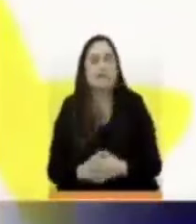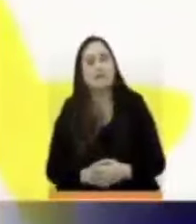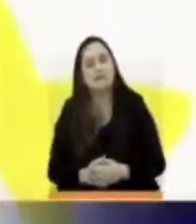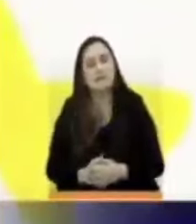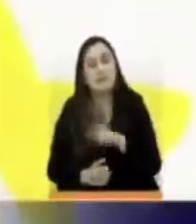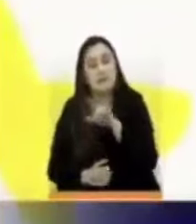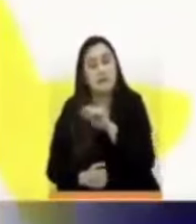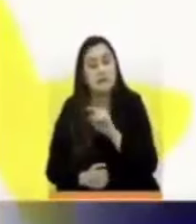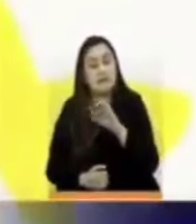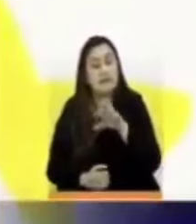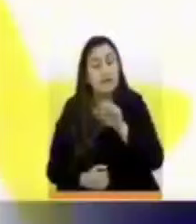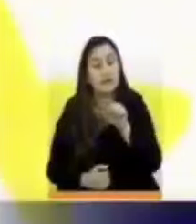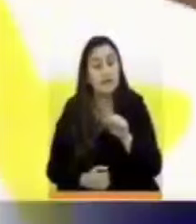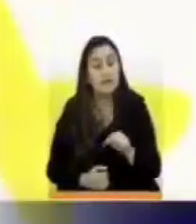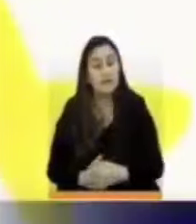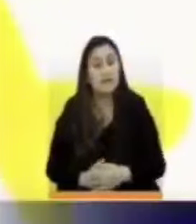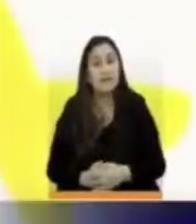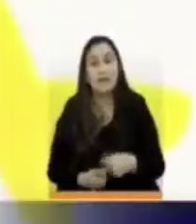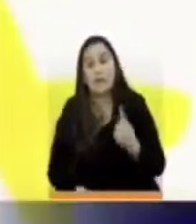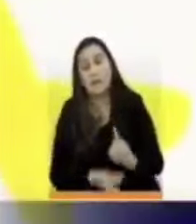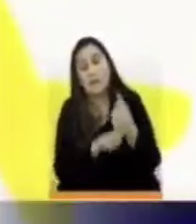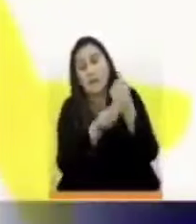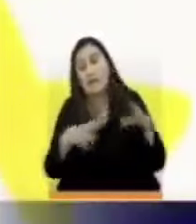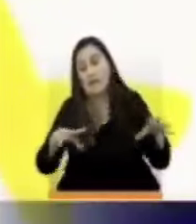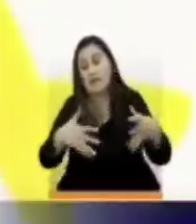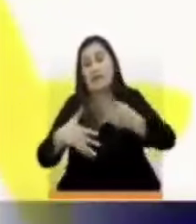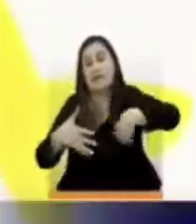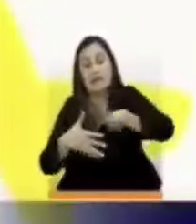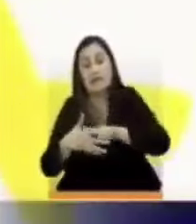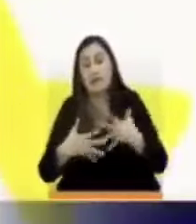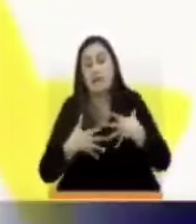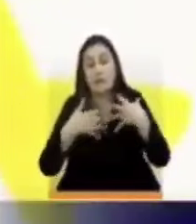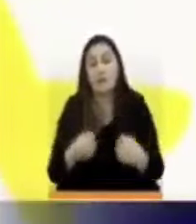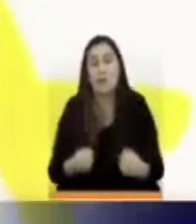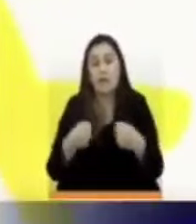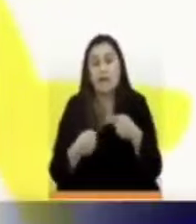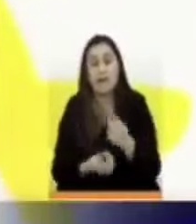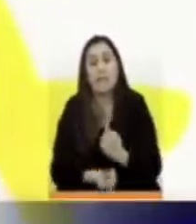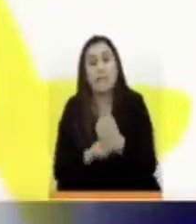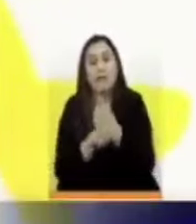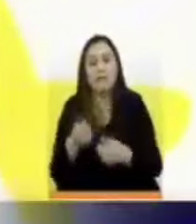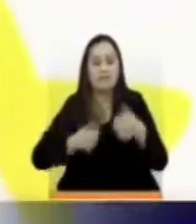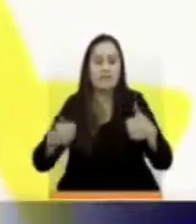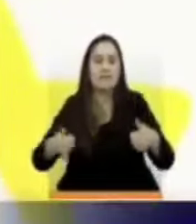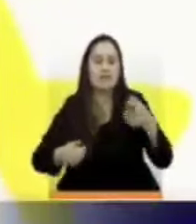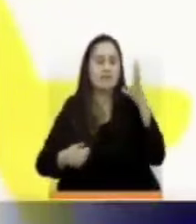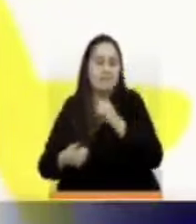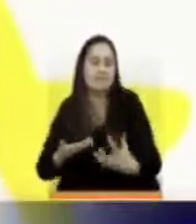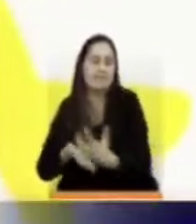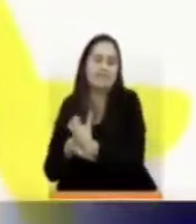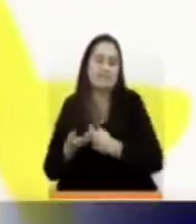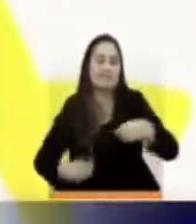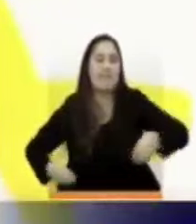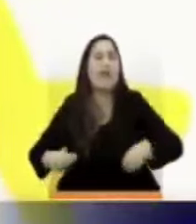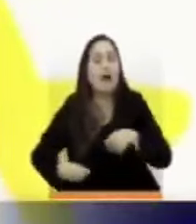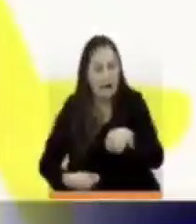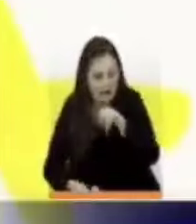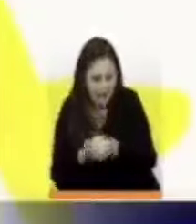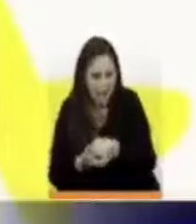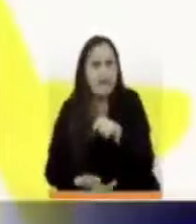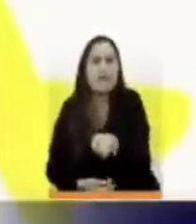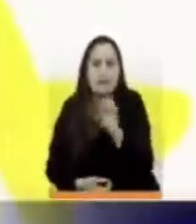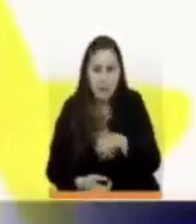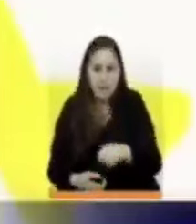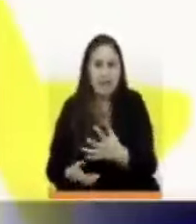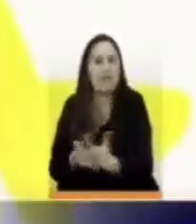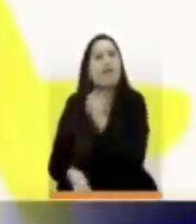Carlos, y los politiqueros, dueños de los partidos que recibieron los sobornos, ahí sí se puede